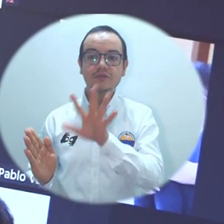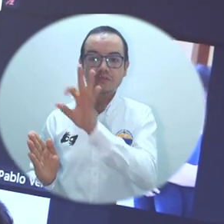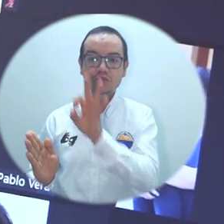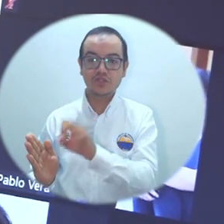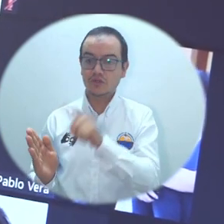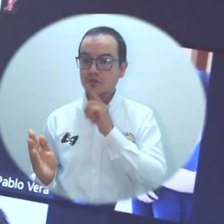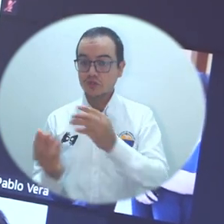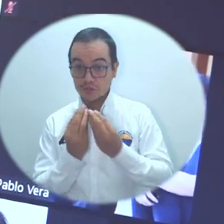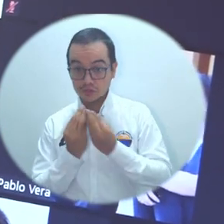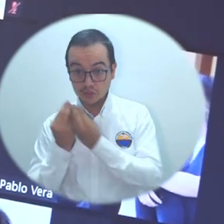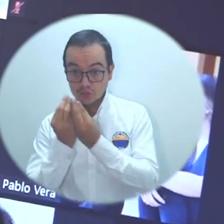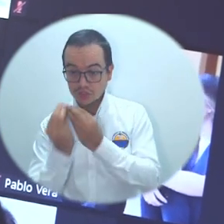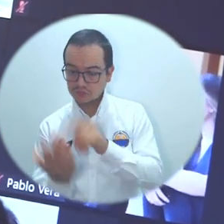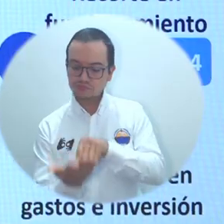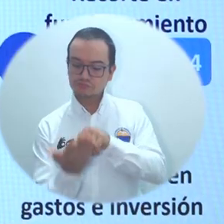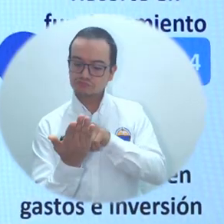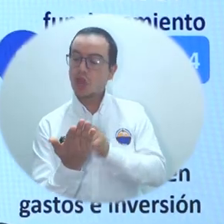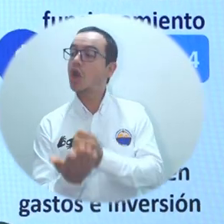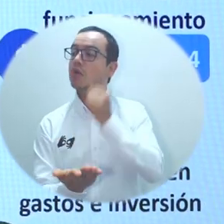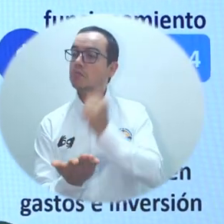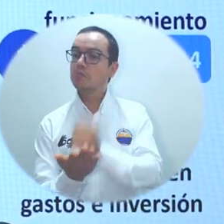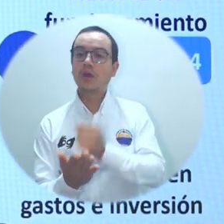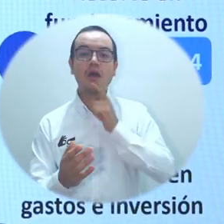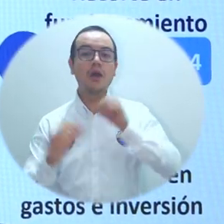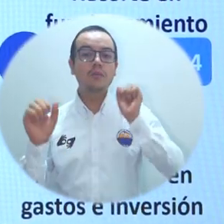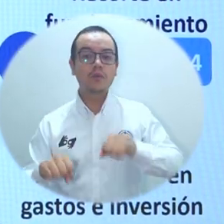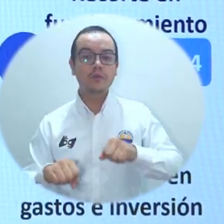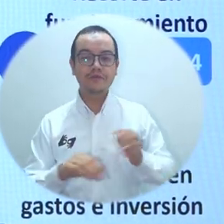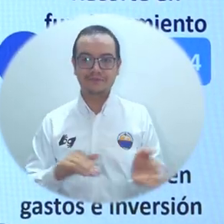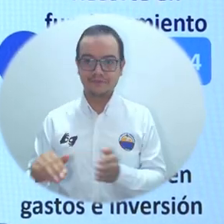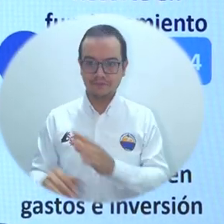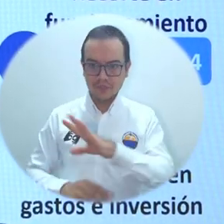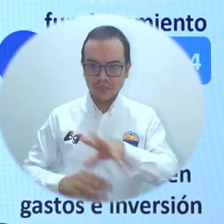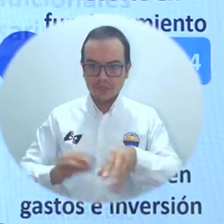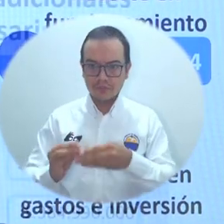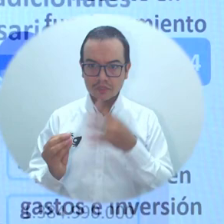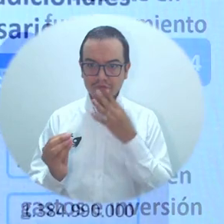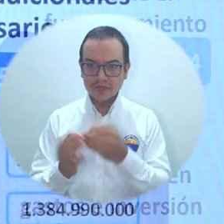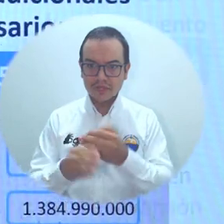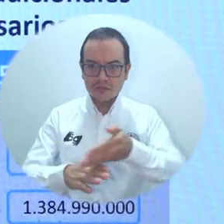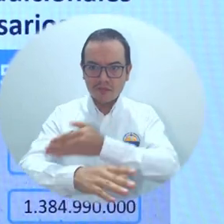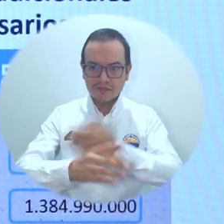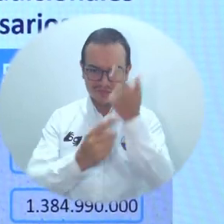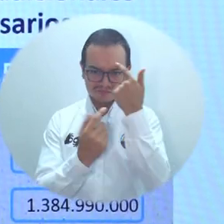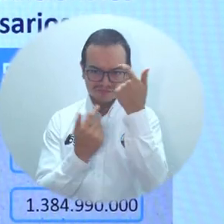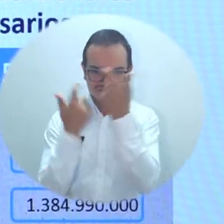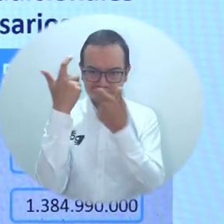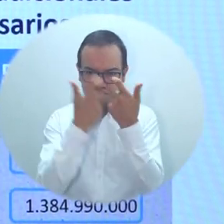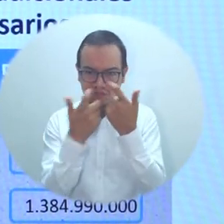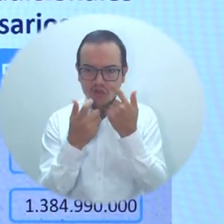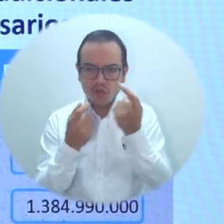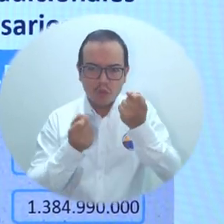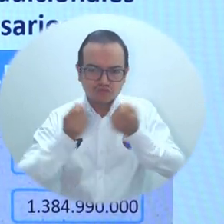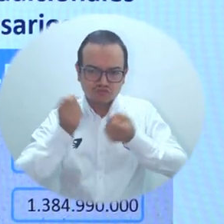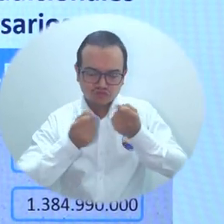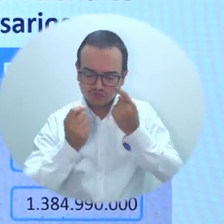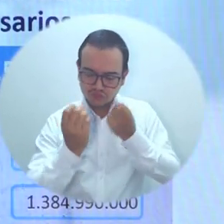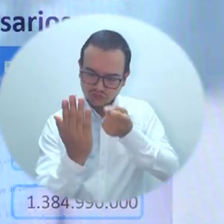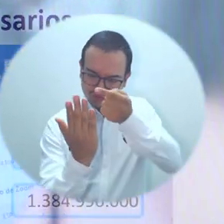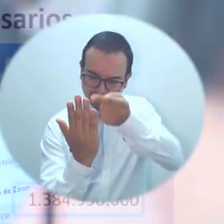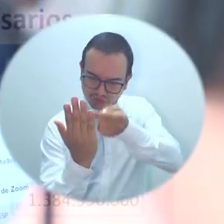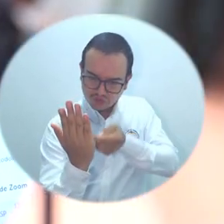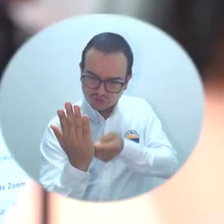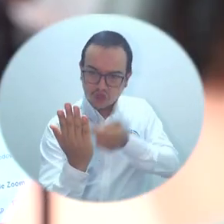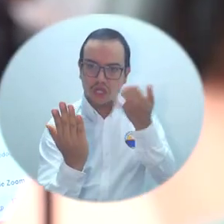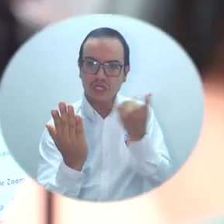Consejo Superior de la Universidad de Magdalena. La propuesta, que está respaldada por un riguroso análisis técnico y financiero, fue sustentado por el